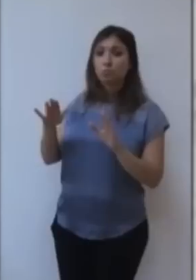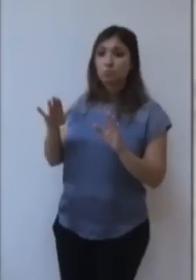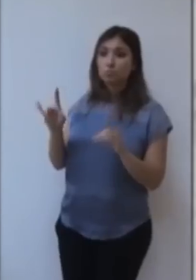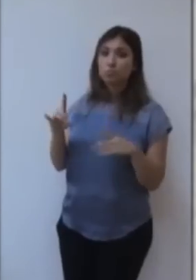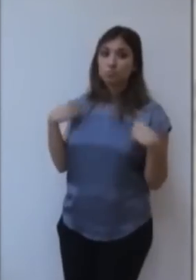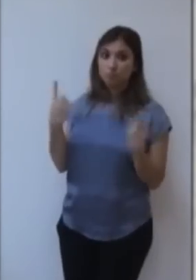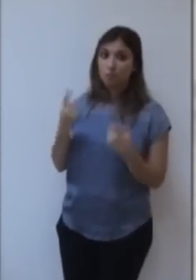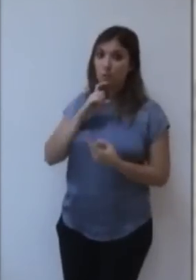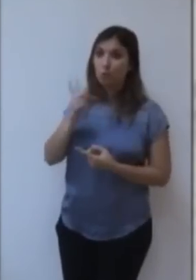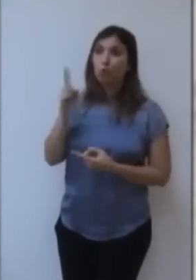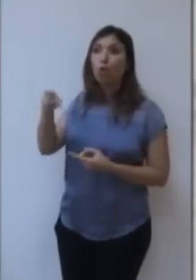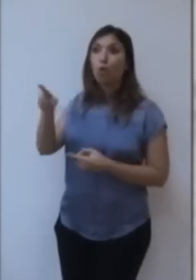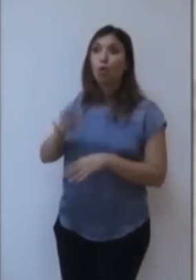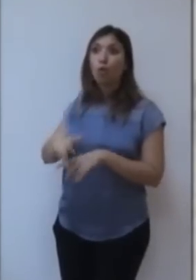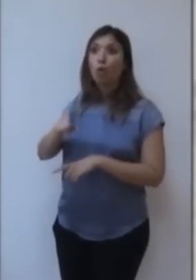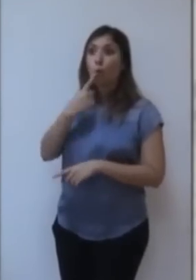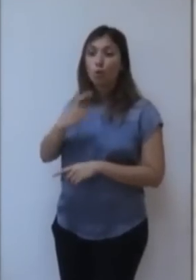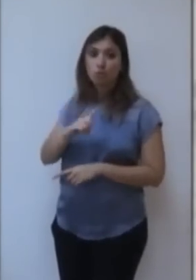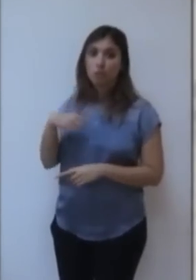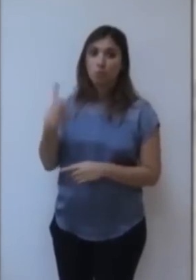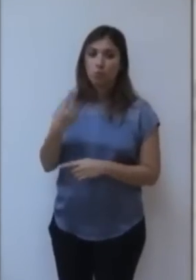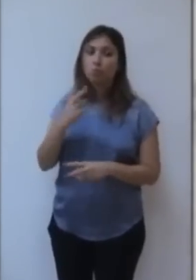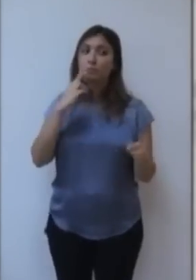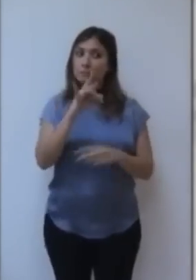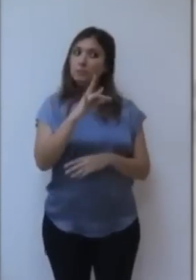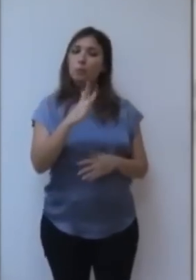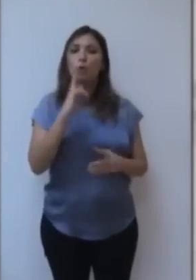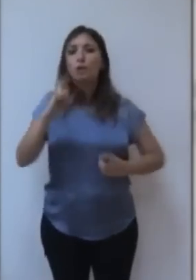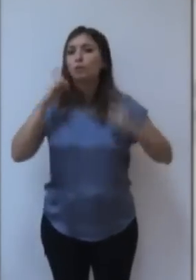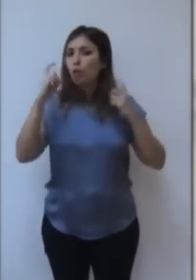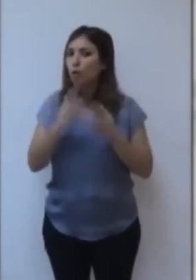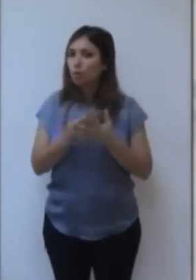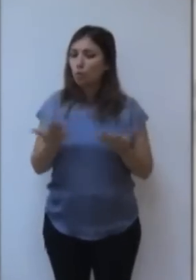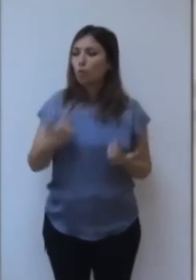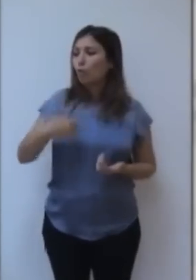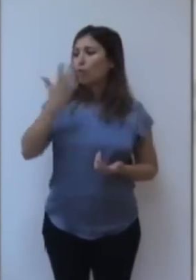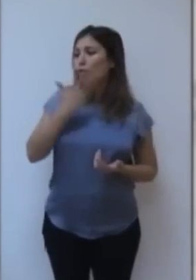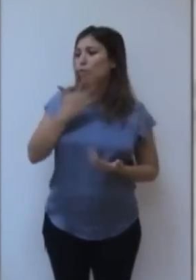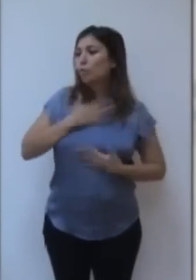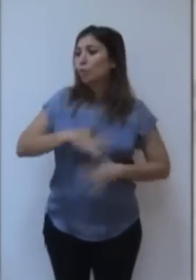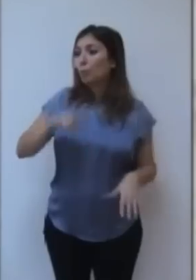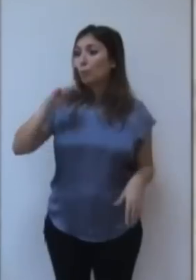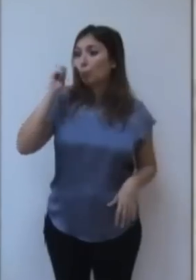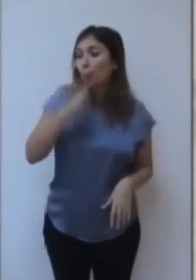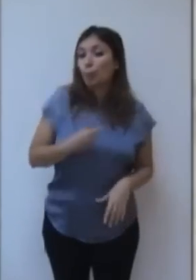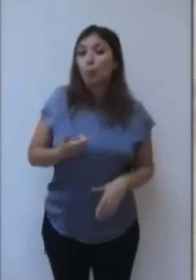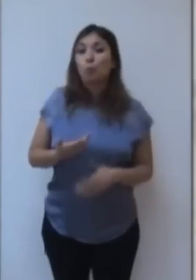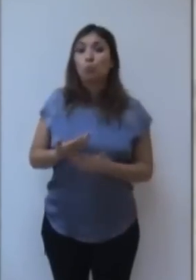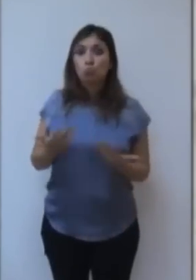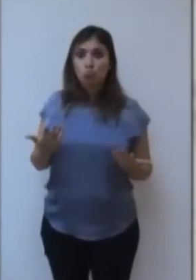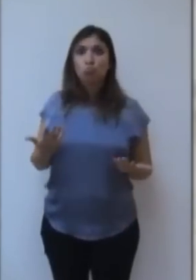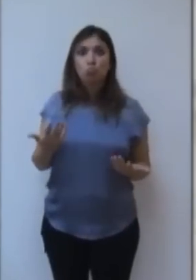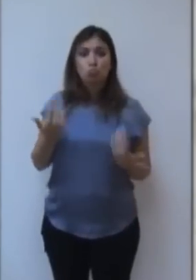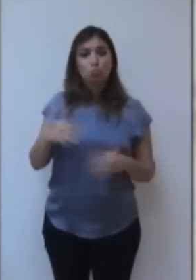Sí, complejos para todos. Sí. Pero tenemos que hacer un esfuerzo para conseguir que, de hecho, pues conocemos afortunadamente pues